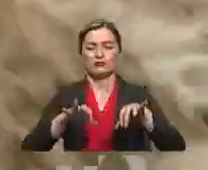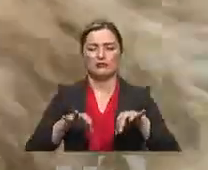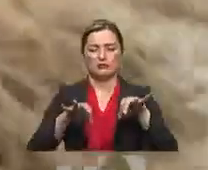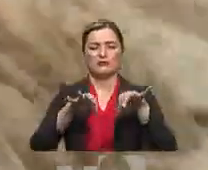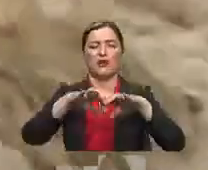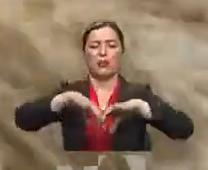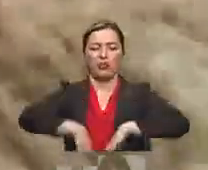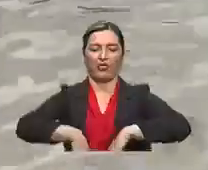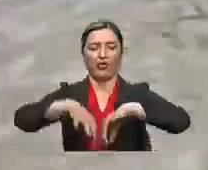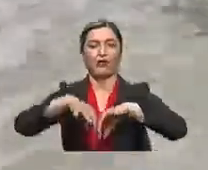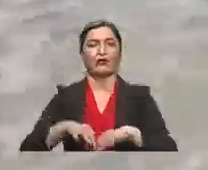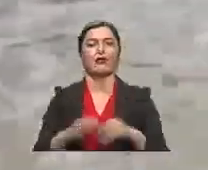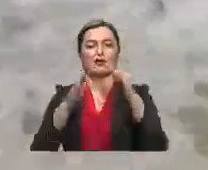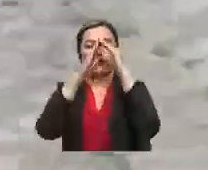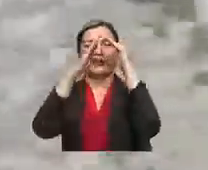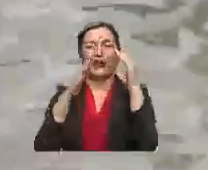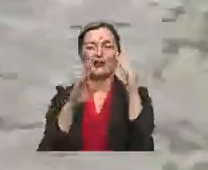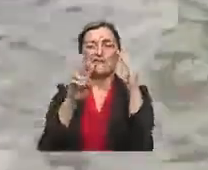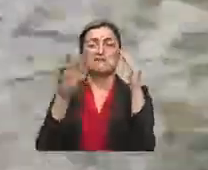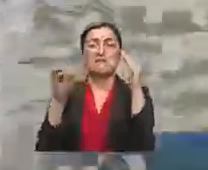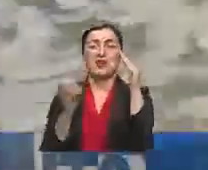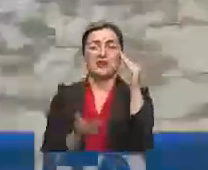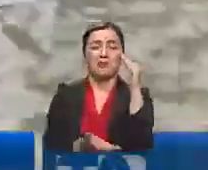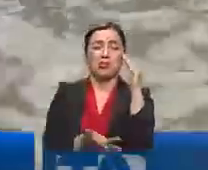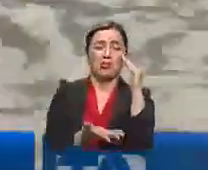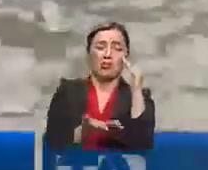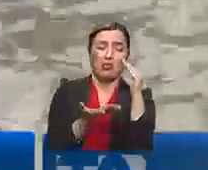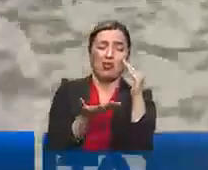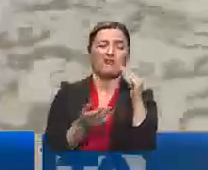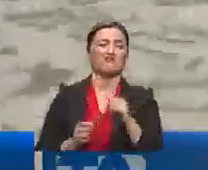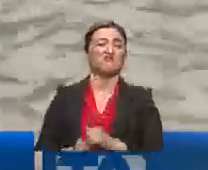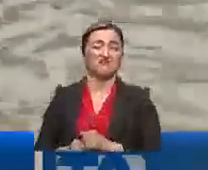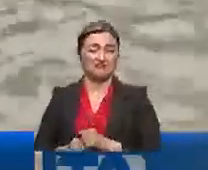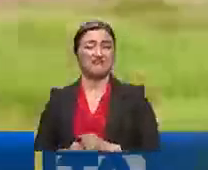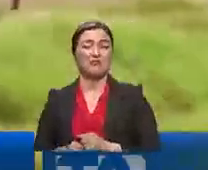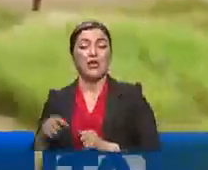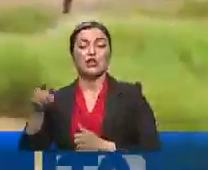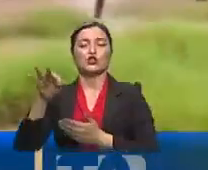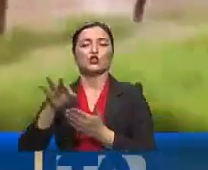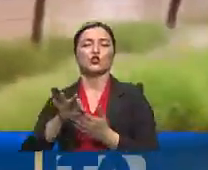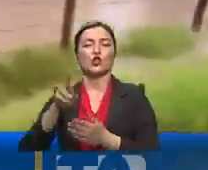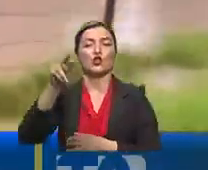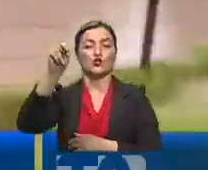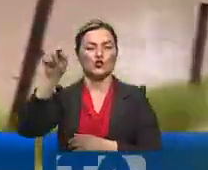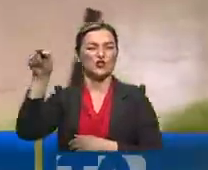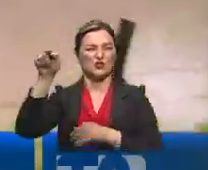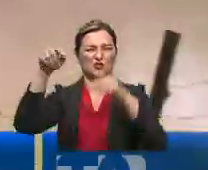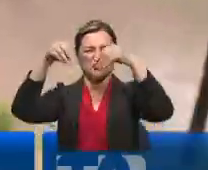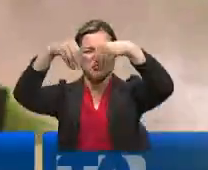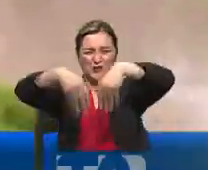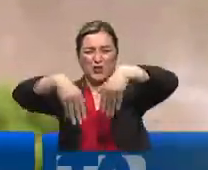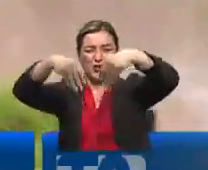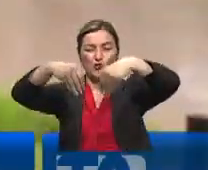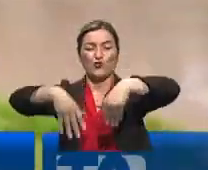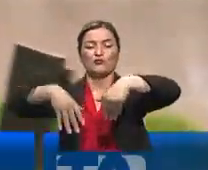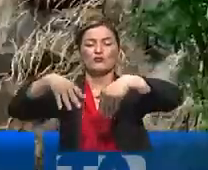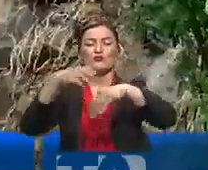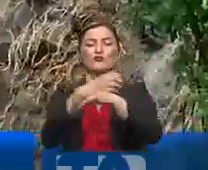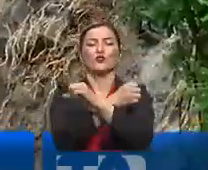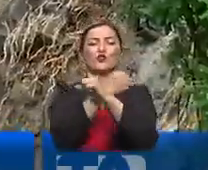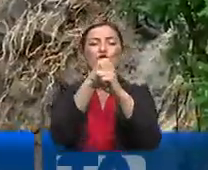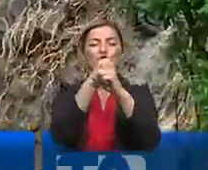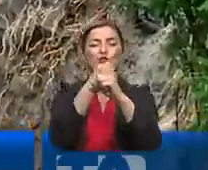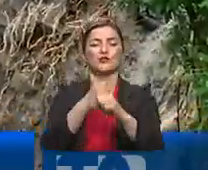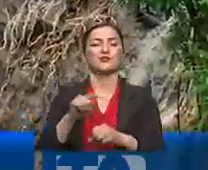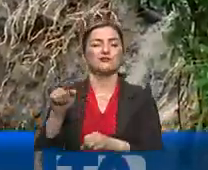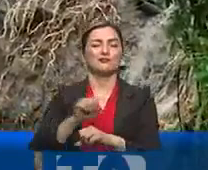Cerca de 20 viviendas quedaron anegadas debido al fuerte aguacero que soportó la zona nororiental de Cuenca la tarde y noche de este martes. El sector más